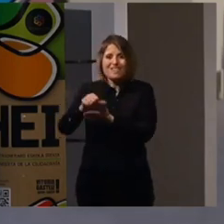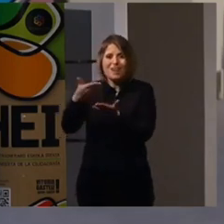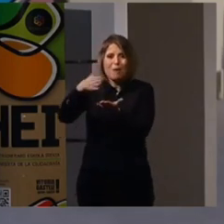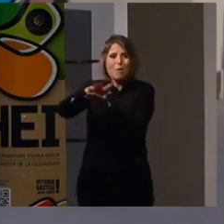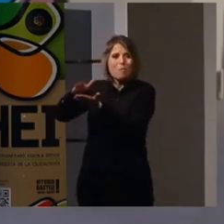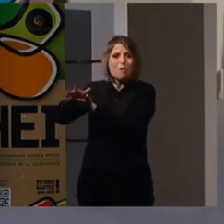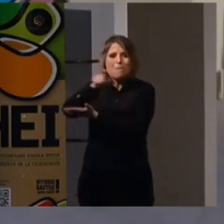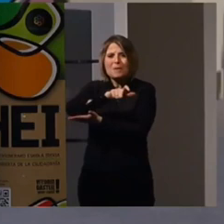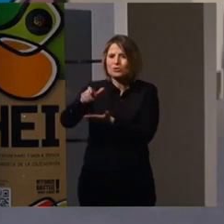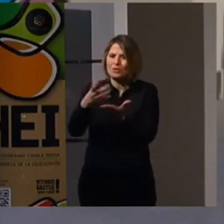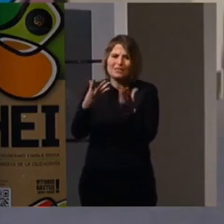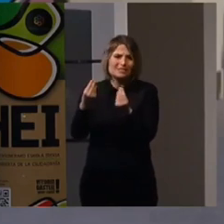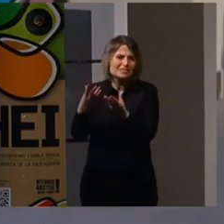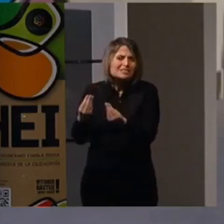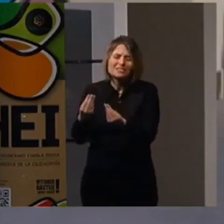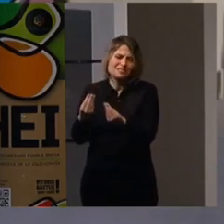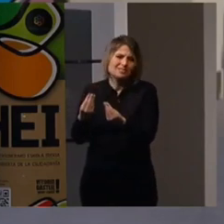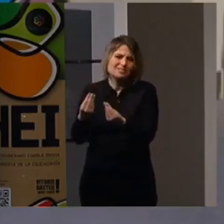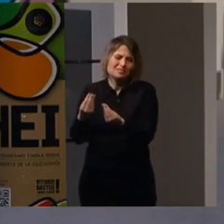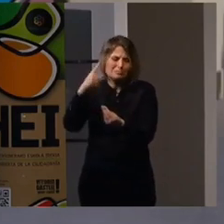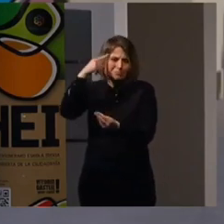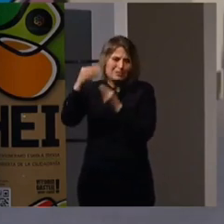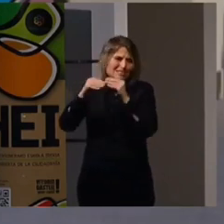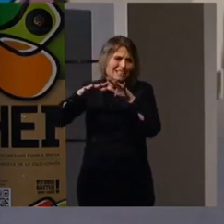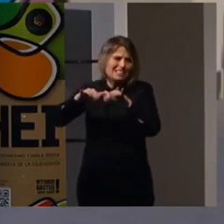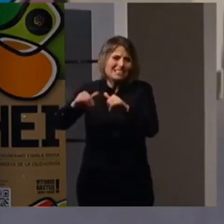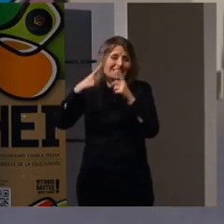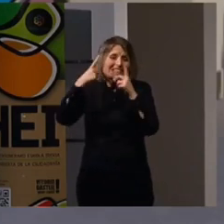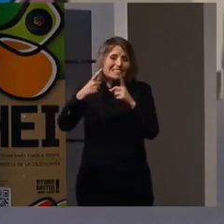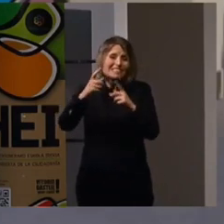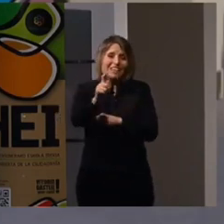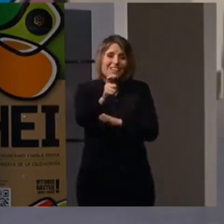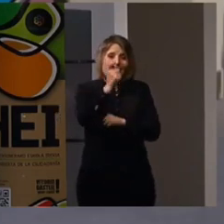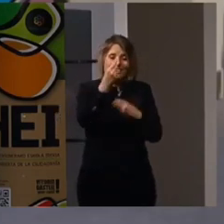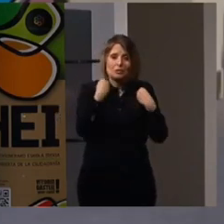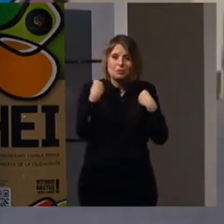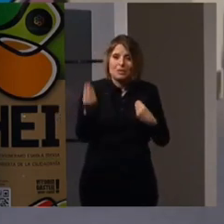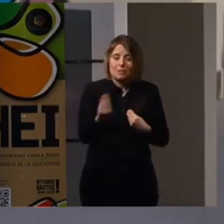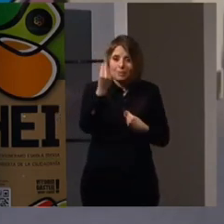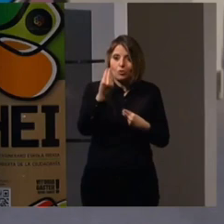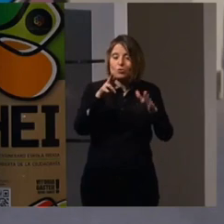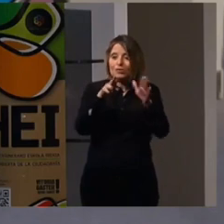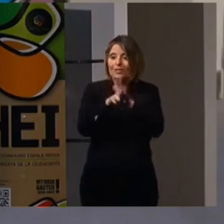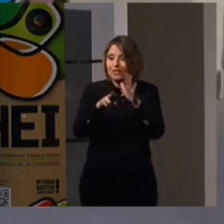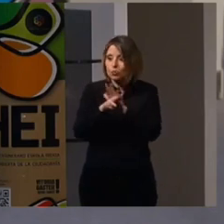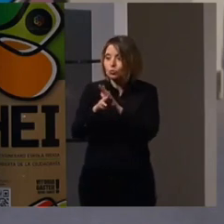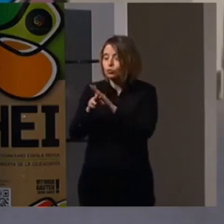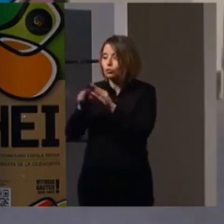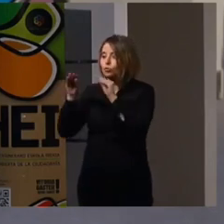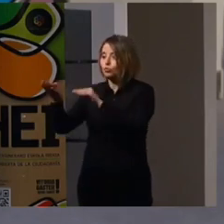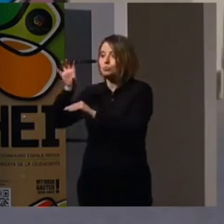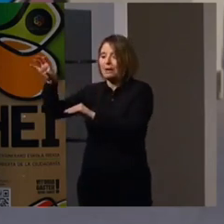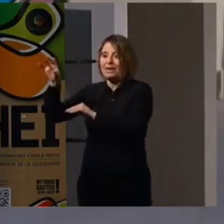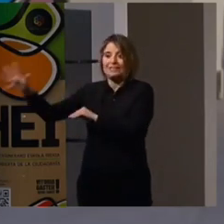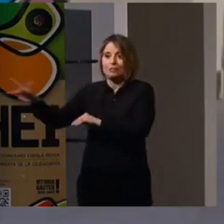cantidad absolutamente impensable de personas intentando tener una vida mejor y siguiendo los recursos que se han esquilmado de sus países,